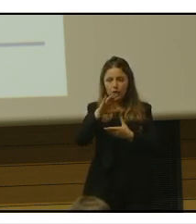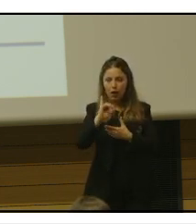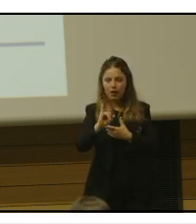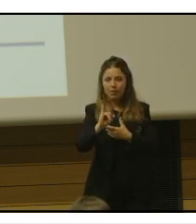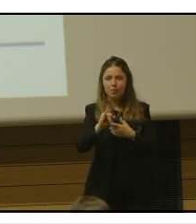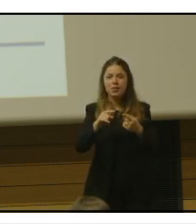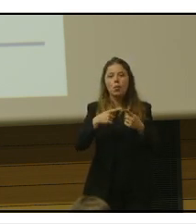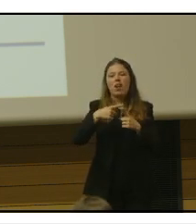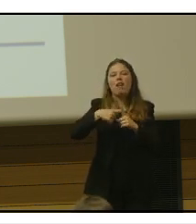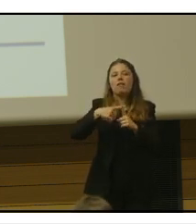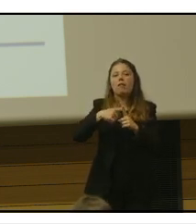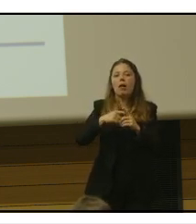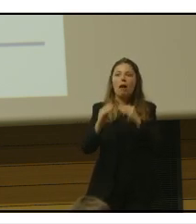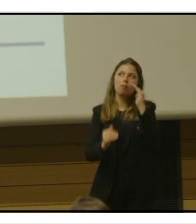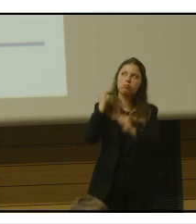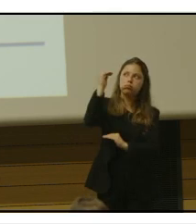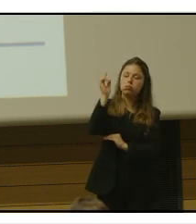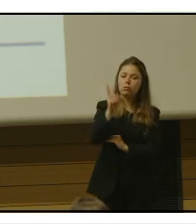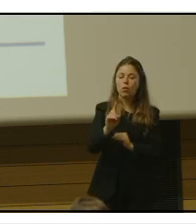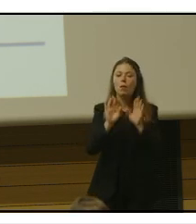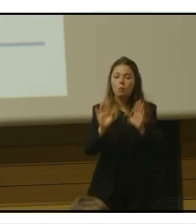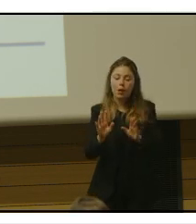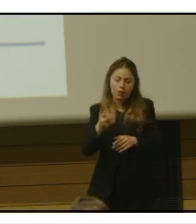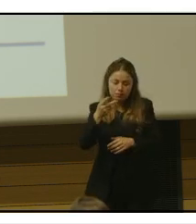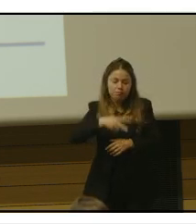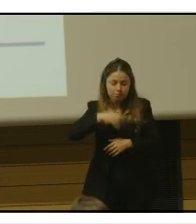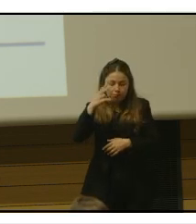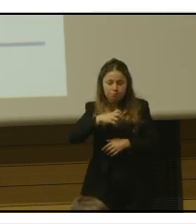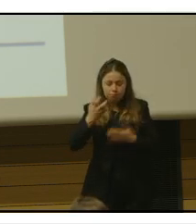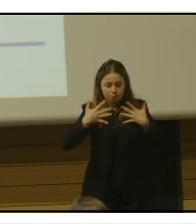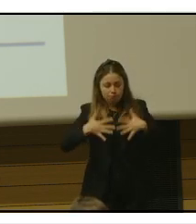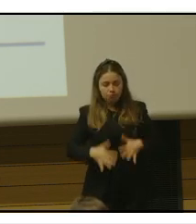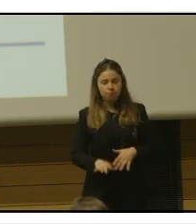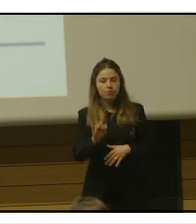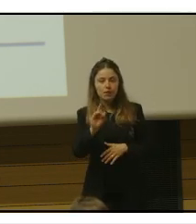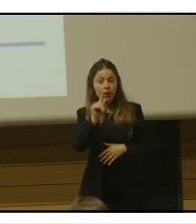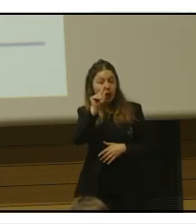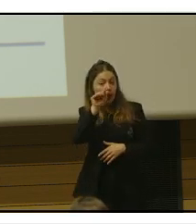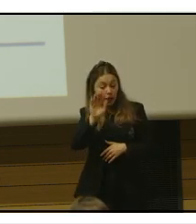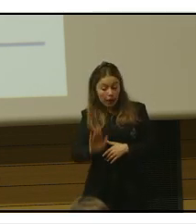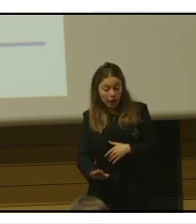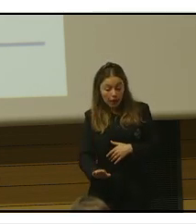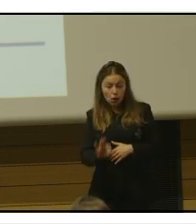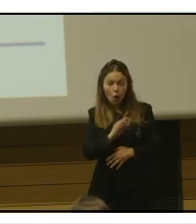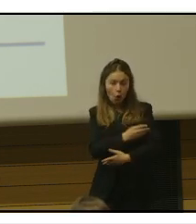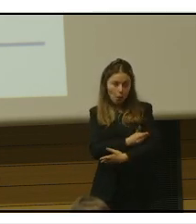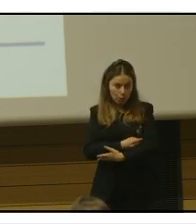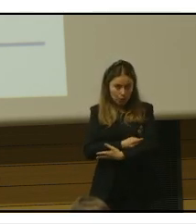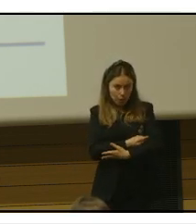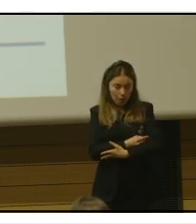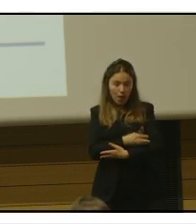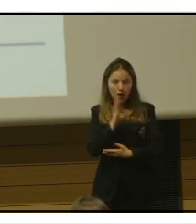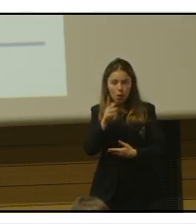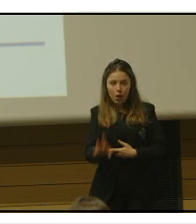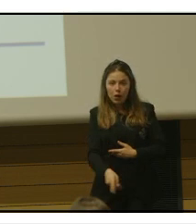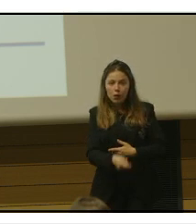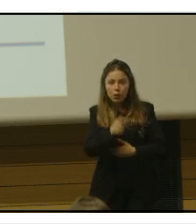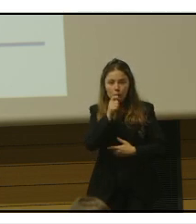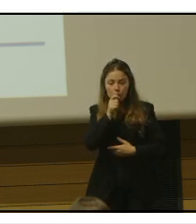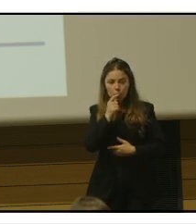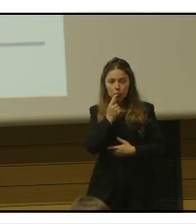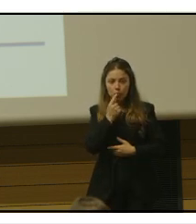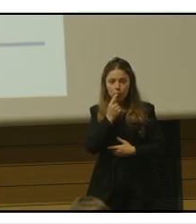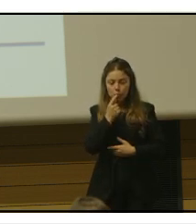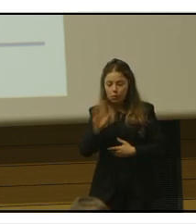cantidades, bueno, no son altísimas, pero estamos expuestos a ellas. Un niño, bueno, pues un bebé, cuando lleva un chupete y se le cae al suelo, nosotros